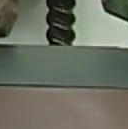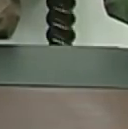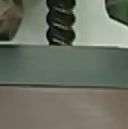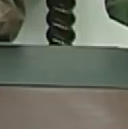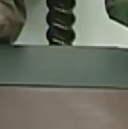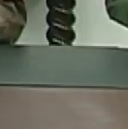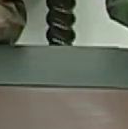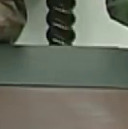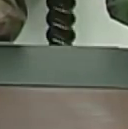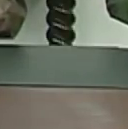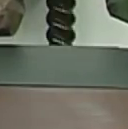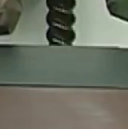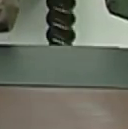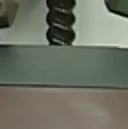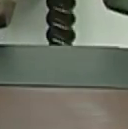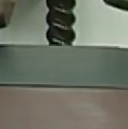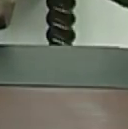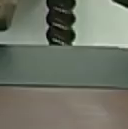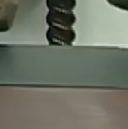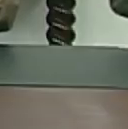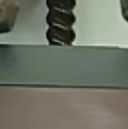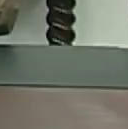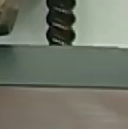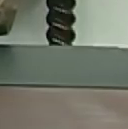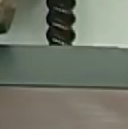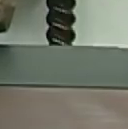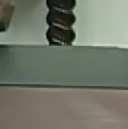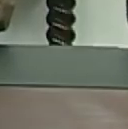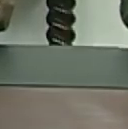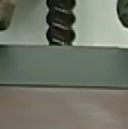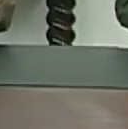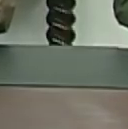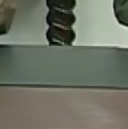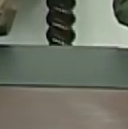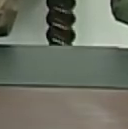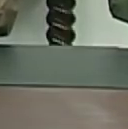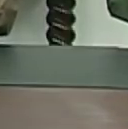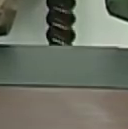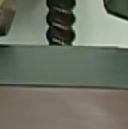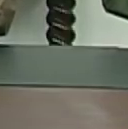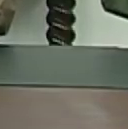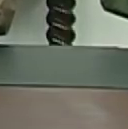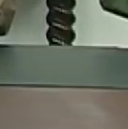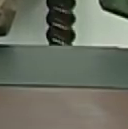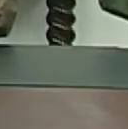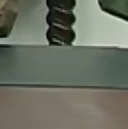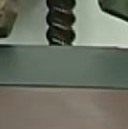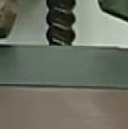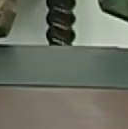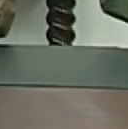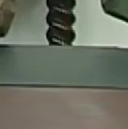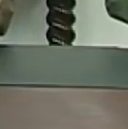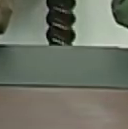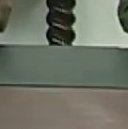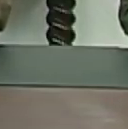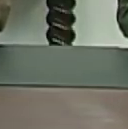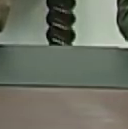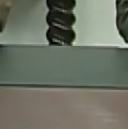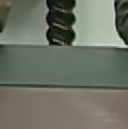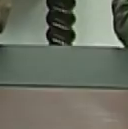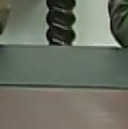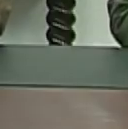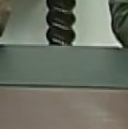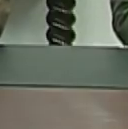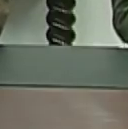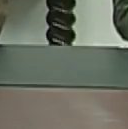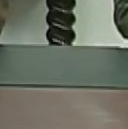Se cumplan las leyes. Y si hay una ley que hay que cumplir junto al pueblo, es la ley de precios acordados. Siete leyes